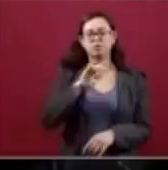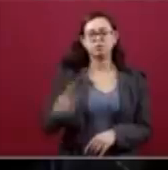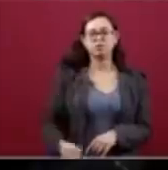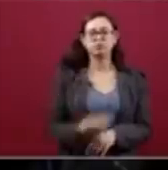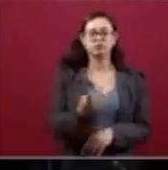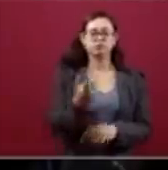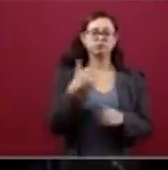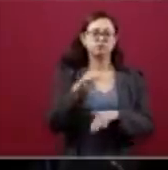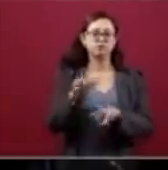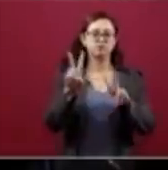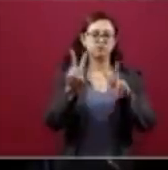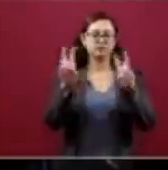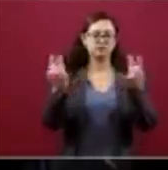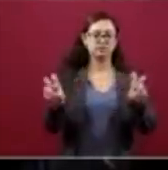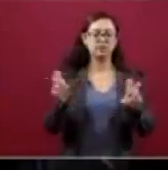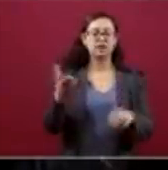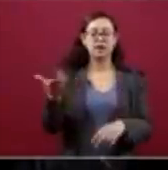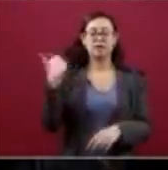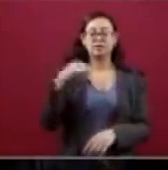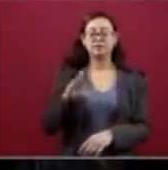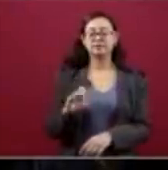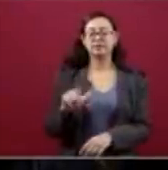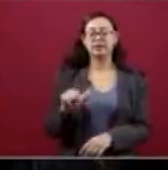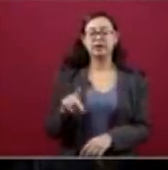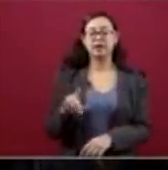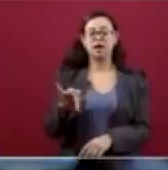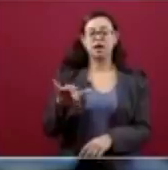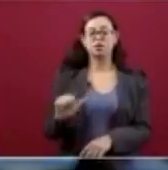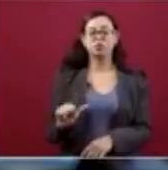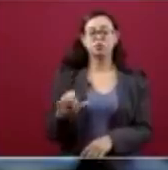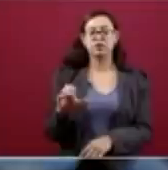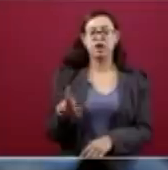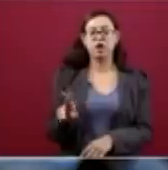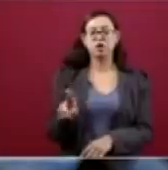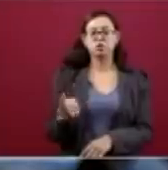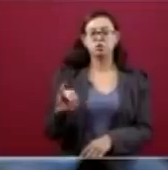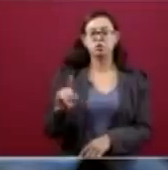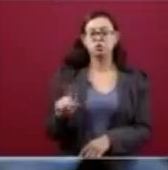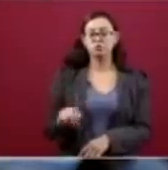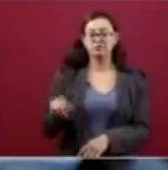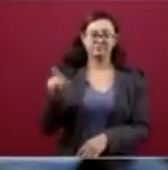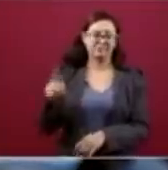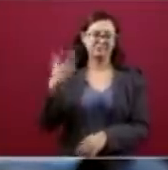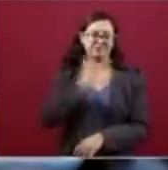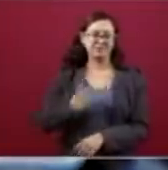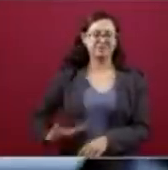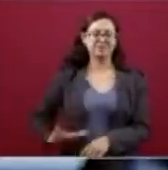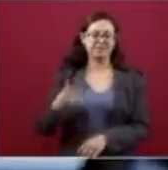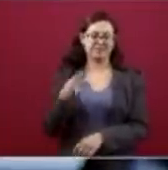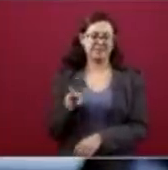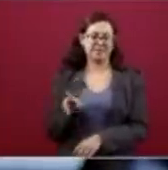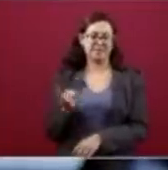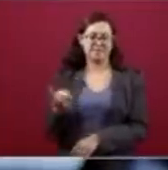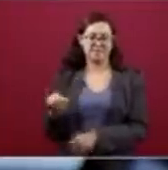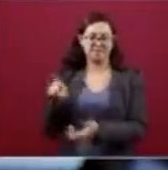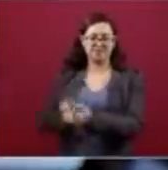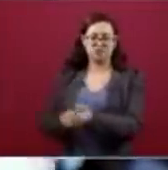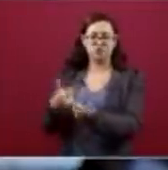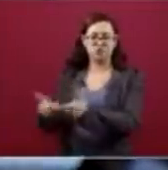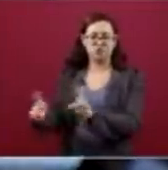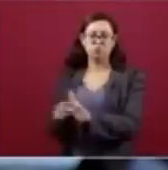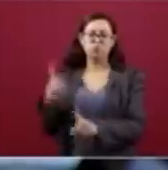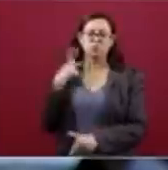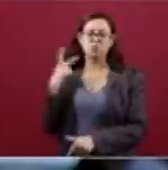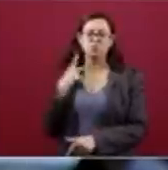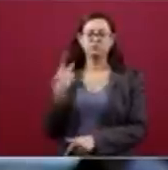que dijo Claudia Ruiz Massieu, presidenta del PRI, a La Silla Rota, justamente en relación a que a